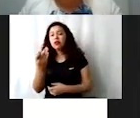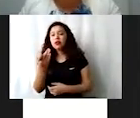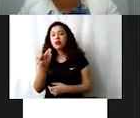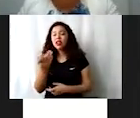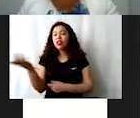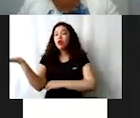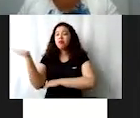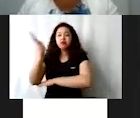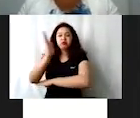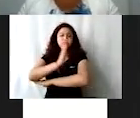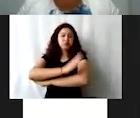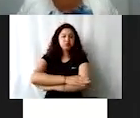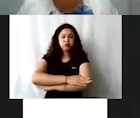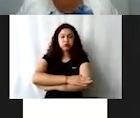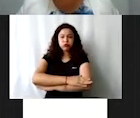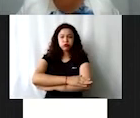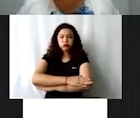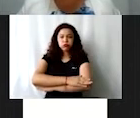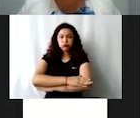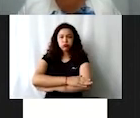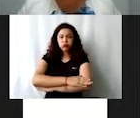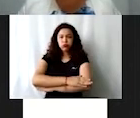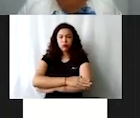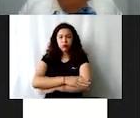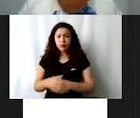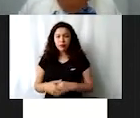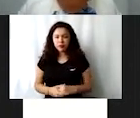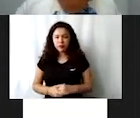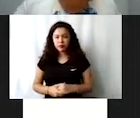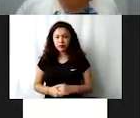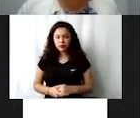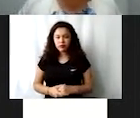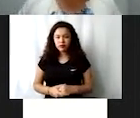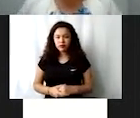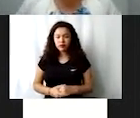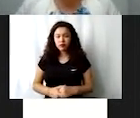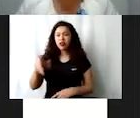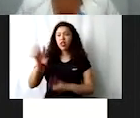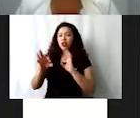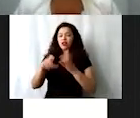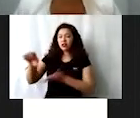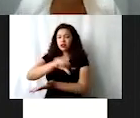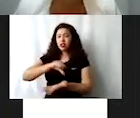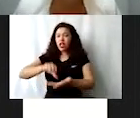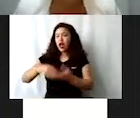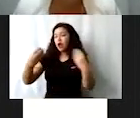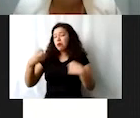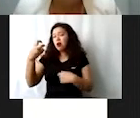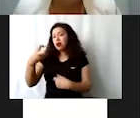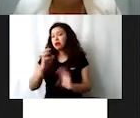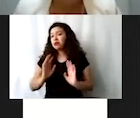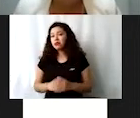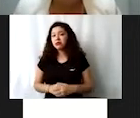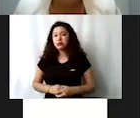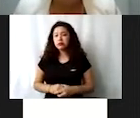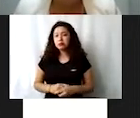día. ¿Ya lo informaste en el edificio? No, eso no es una responsabilidad. Se supone que los de la oficina central se ocupan de eso.